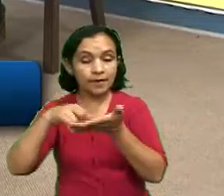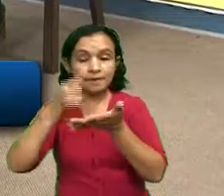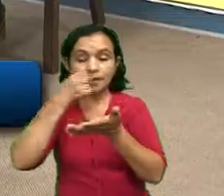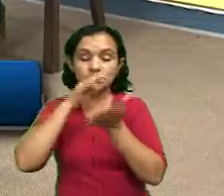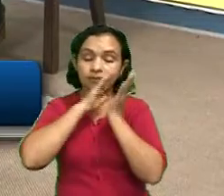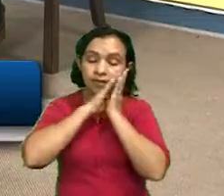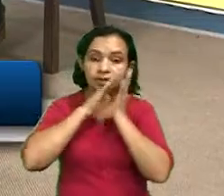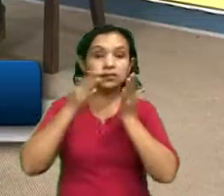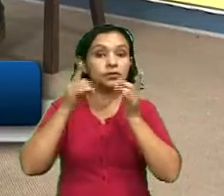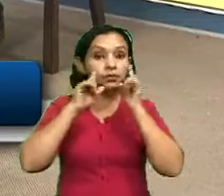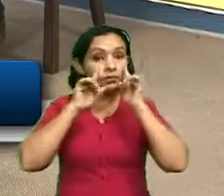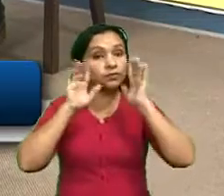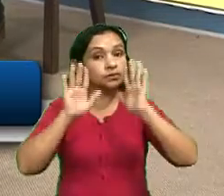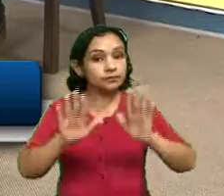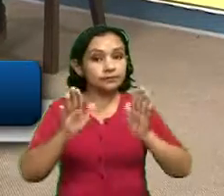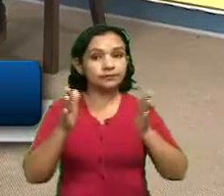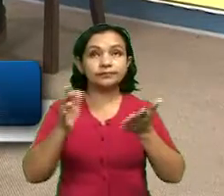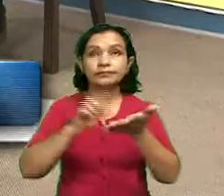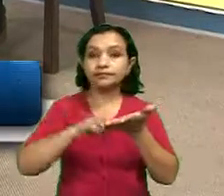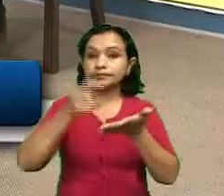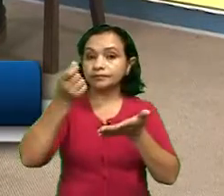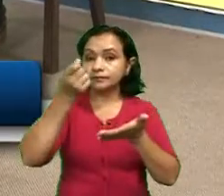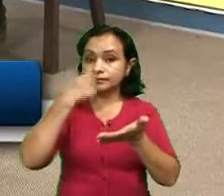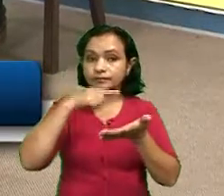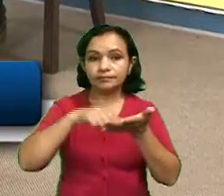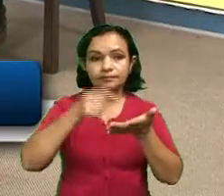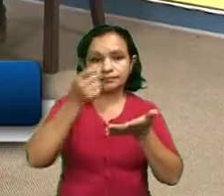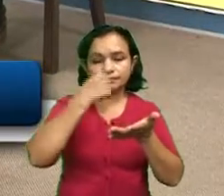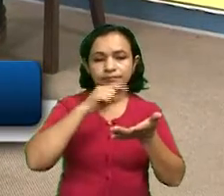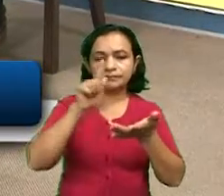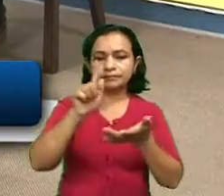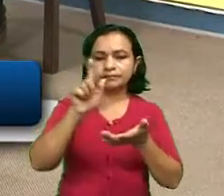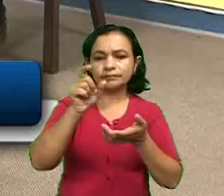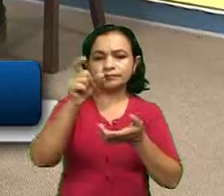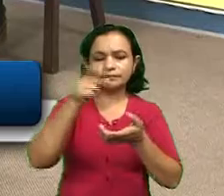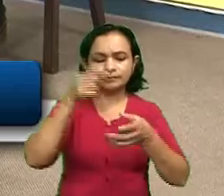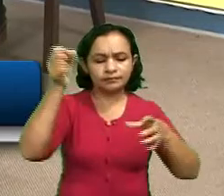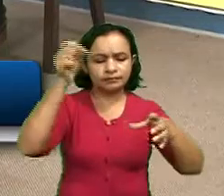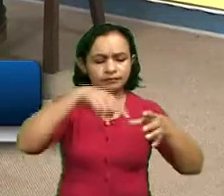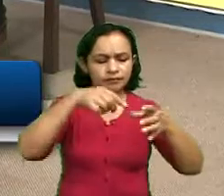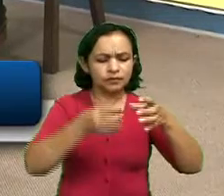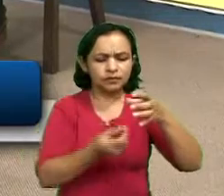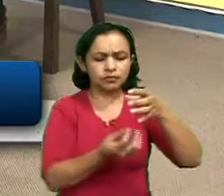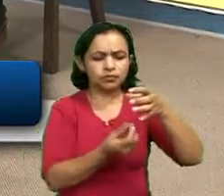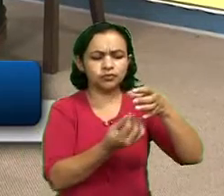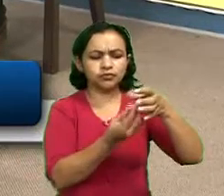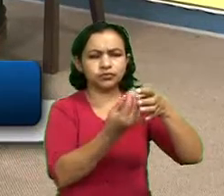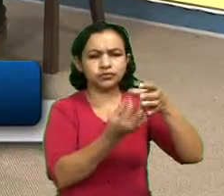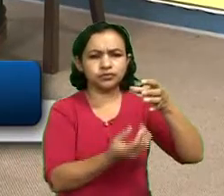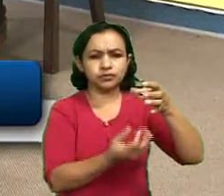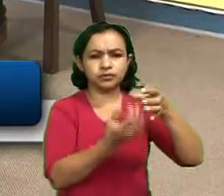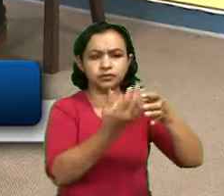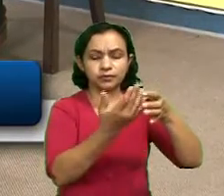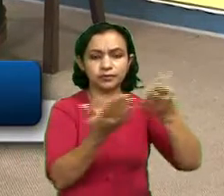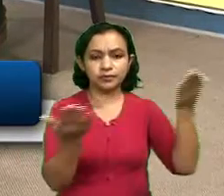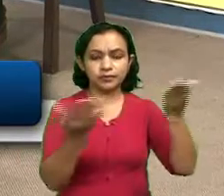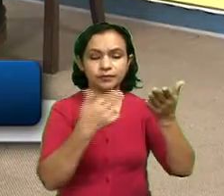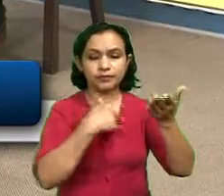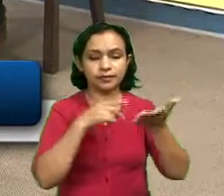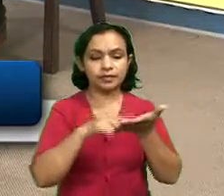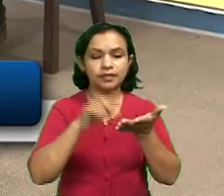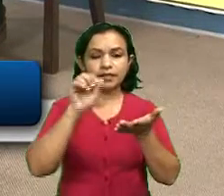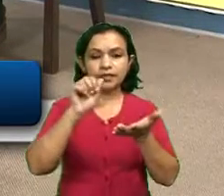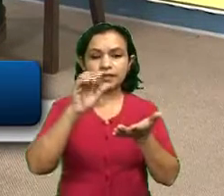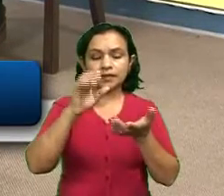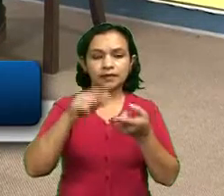cuidado. Ahora, a pesar de que esos medicamentos como por ejemplo la taxin, la salandrio, estamos mencionando marcas, pues,